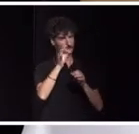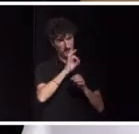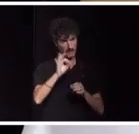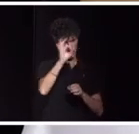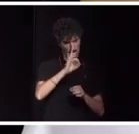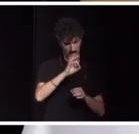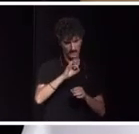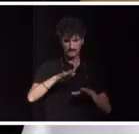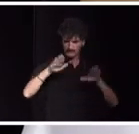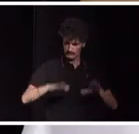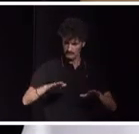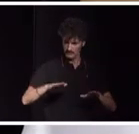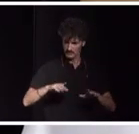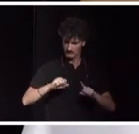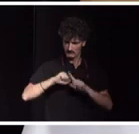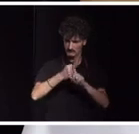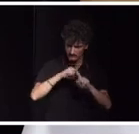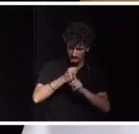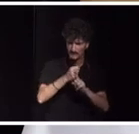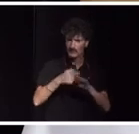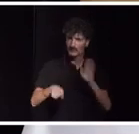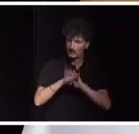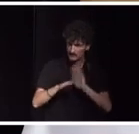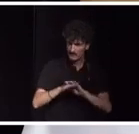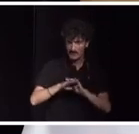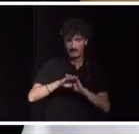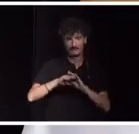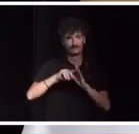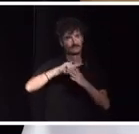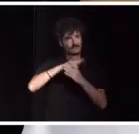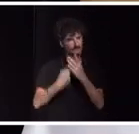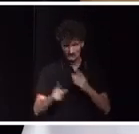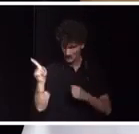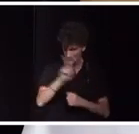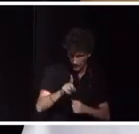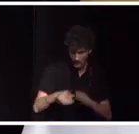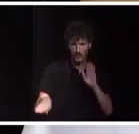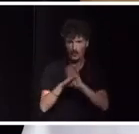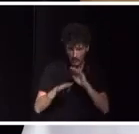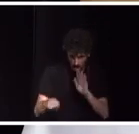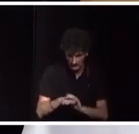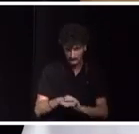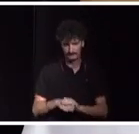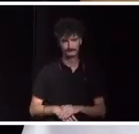no nos rendimos ni bajamos los brazos. Vamos.